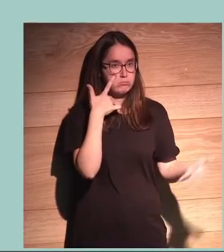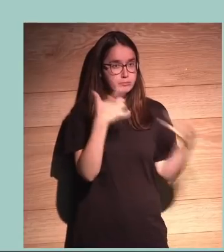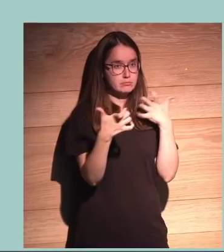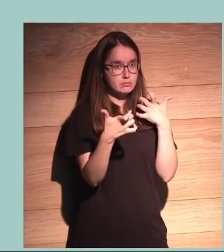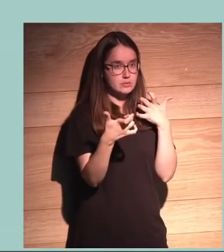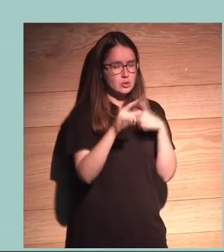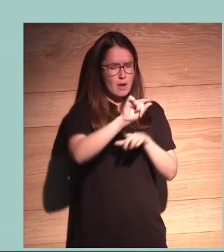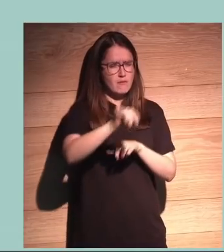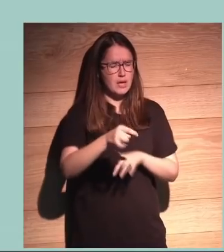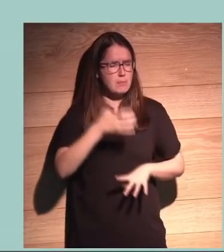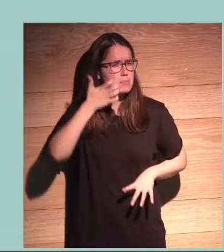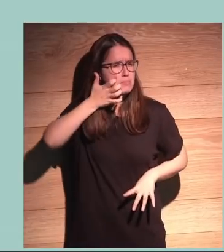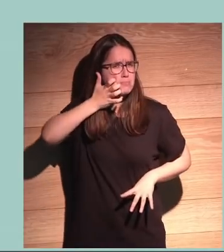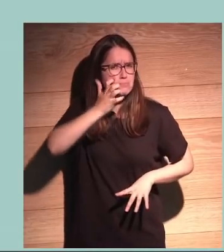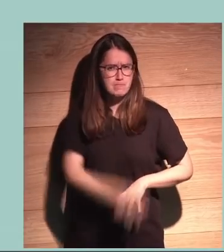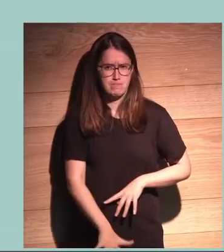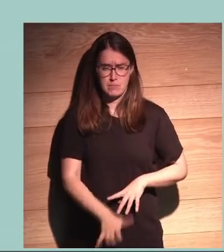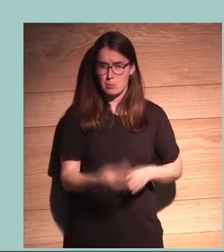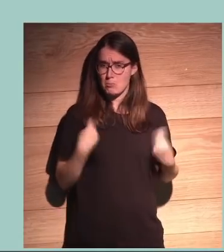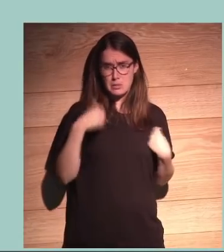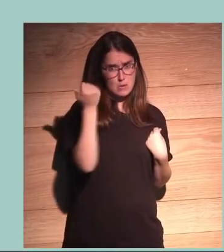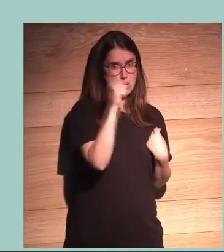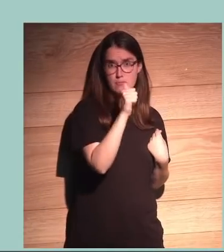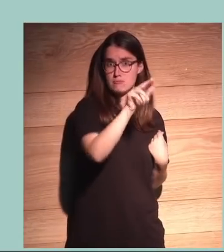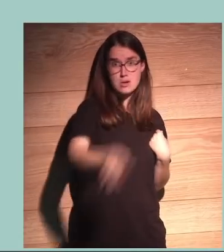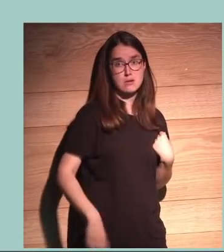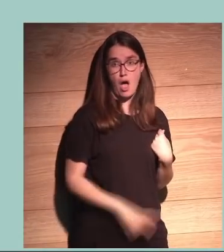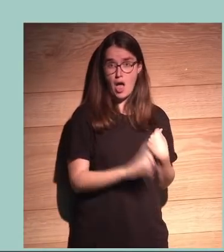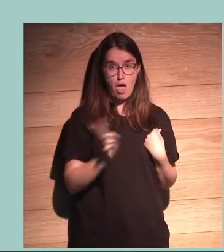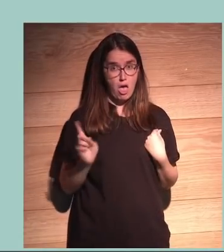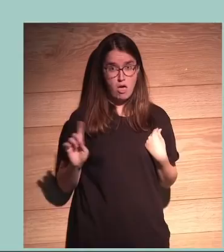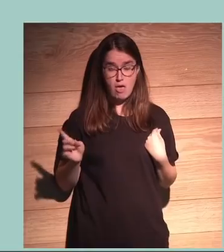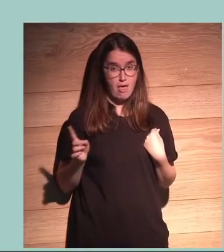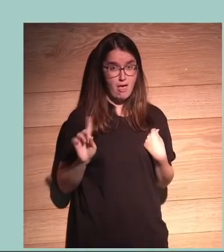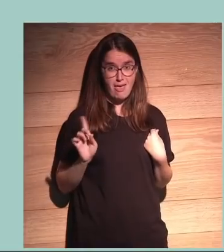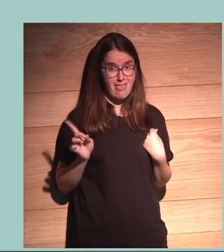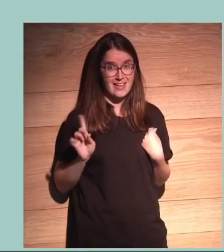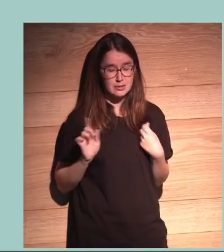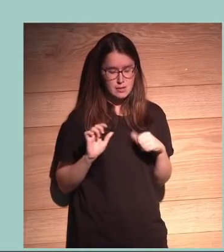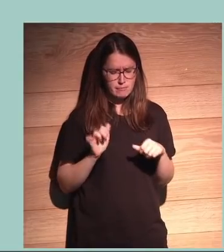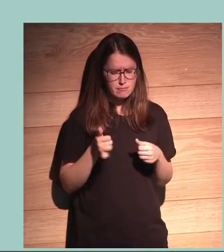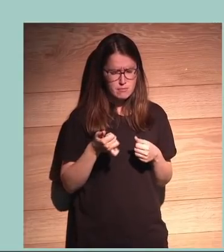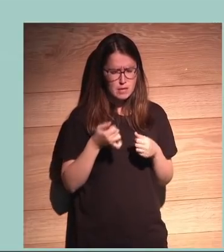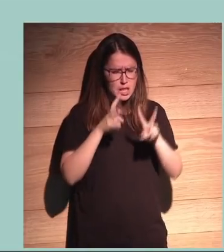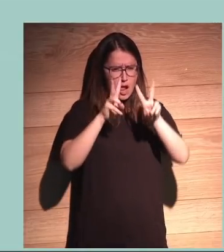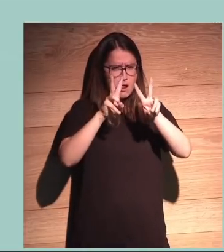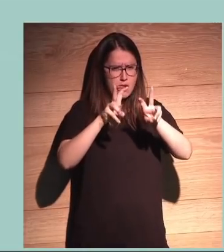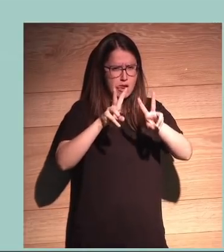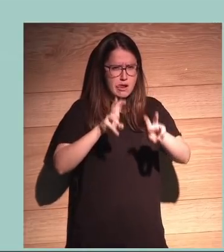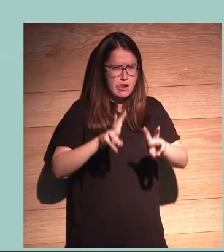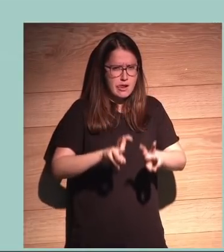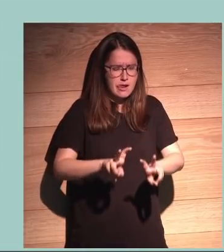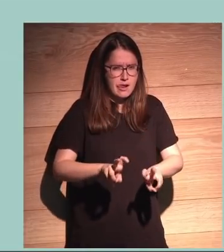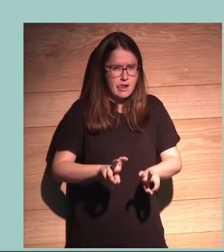tiene una firma extraña, que no es la firma de Frans Hals. Y empieza a tirar del hilo,